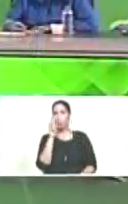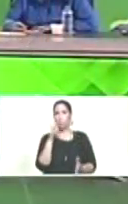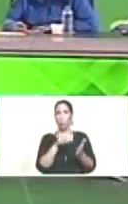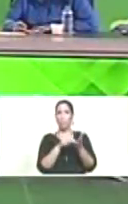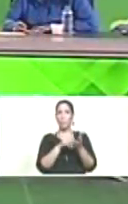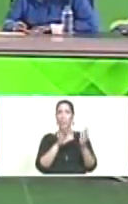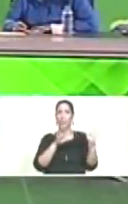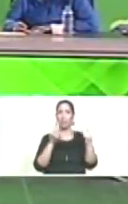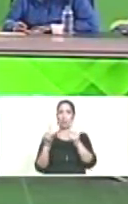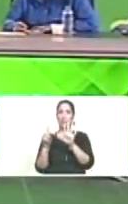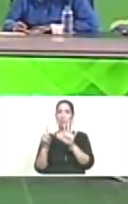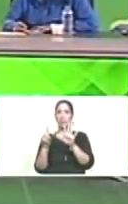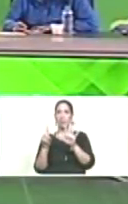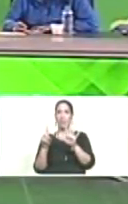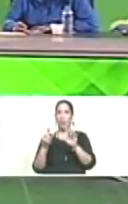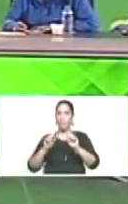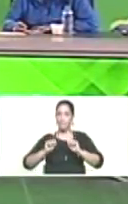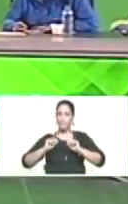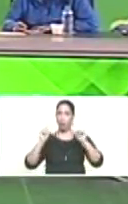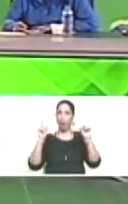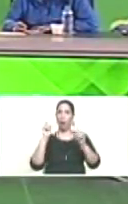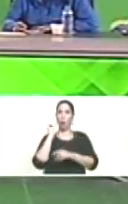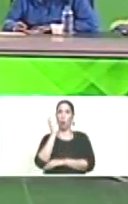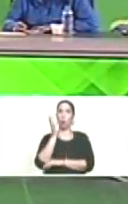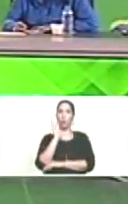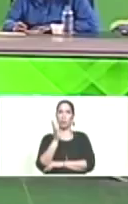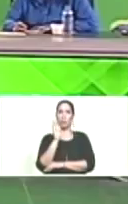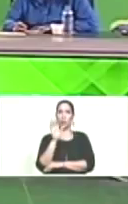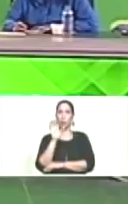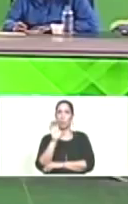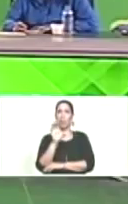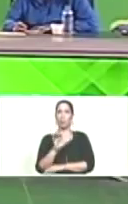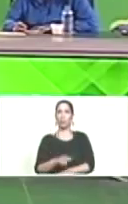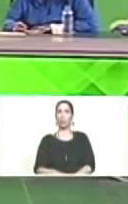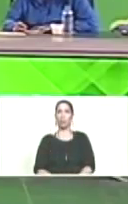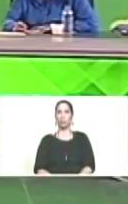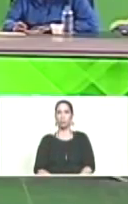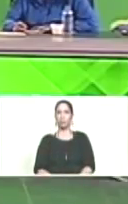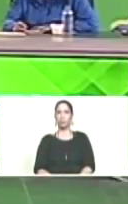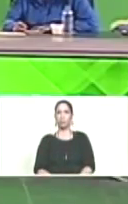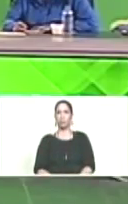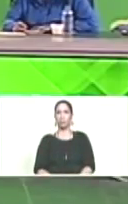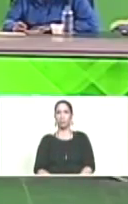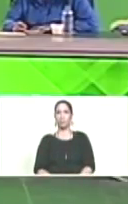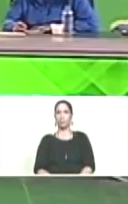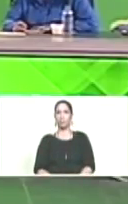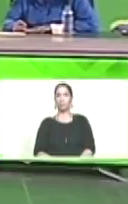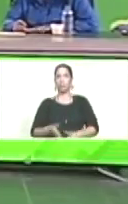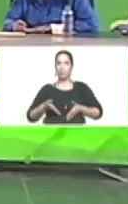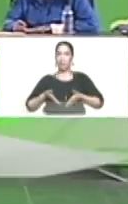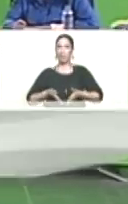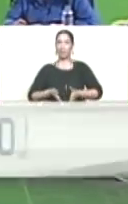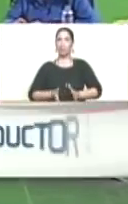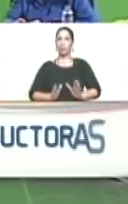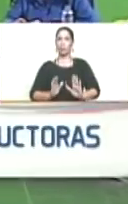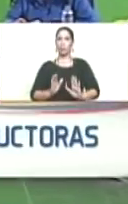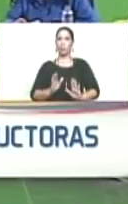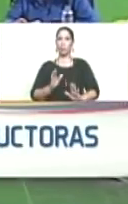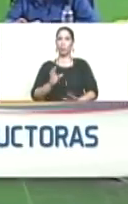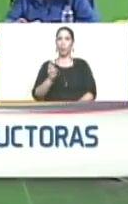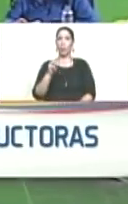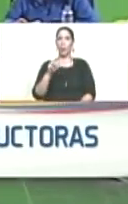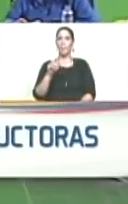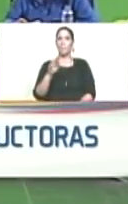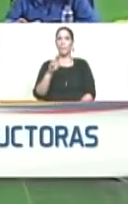2016 activamos los congresos de la patria, Braulio Álvarez. No te había visto, Braulio, ¿cómo estás? Mire, el hijo de María Lionza y Carlos